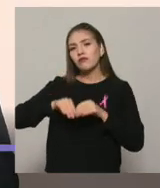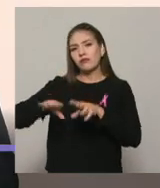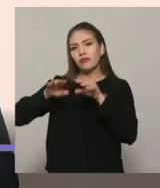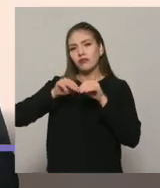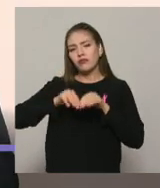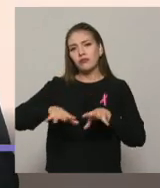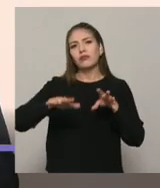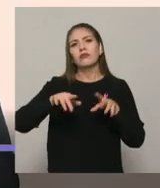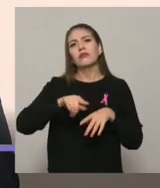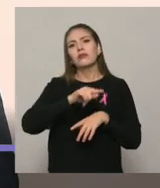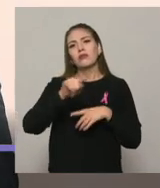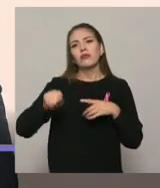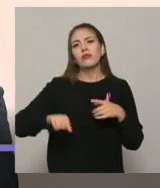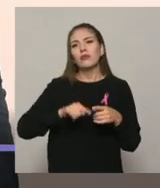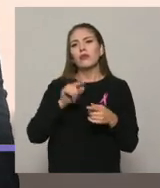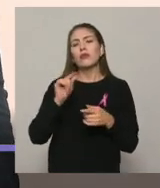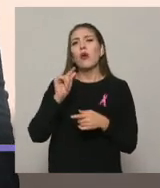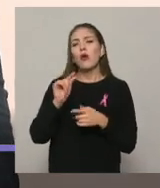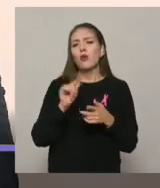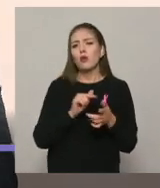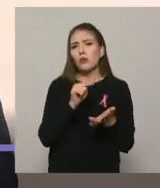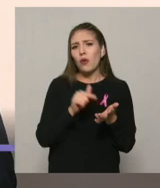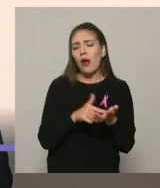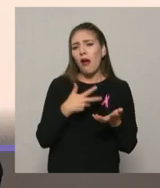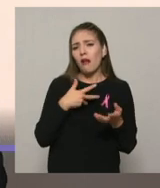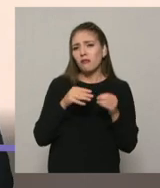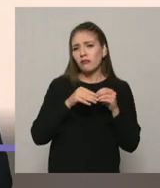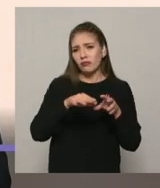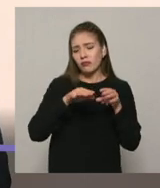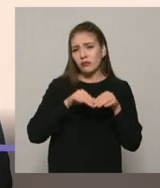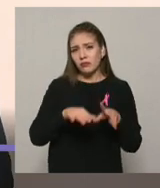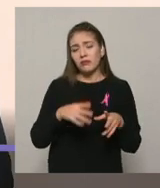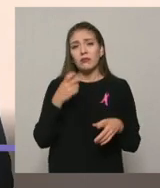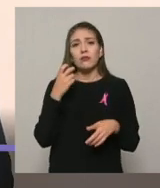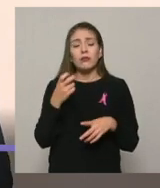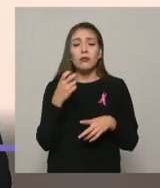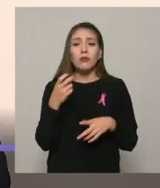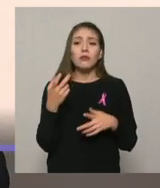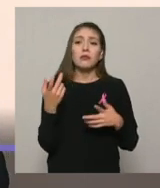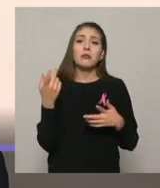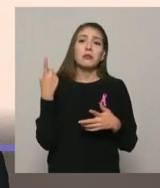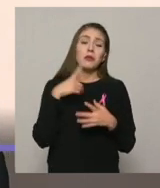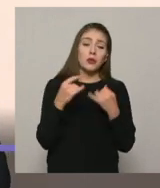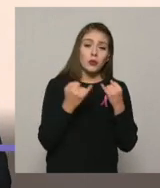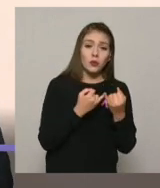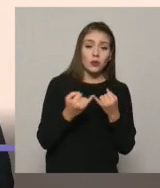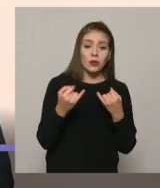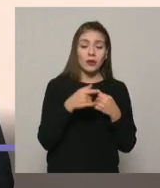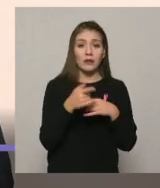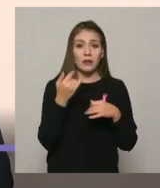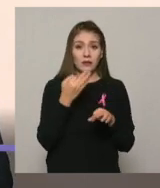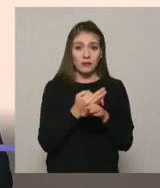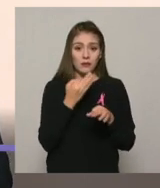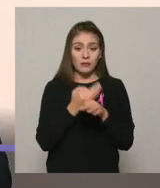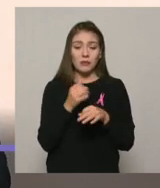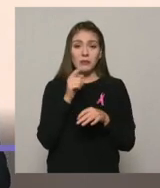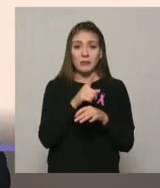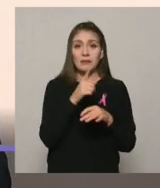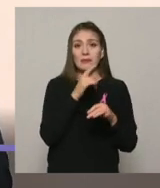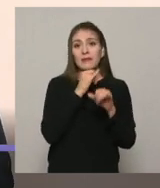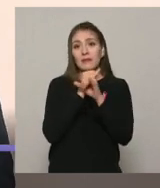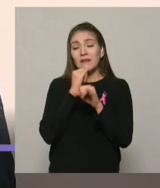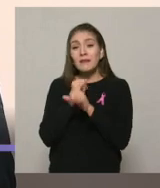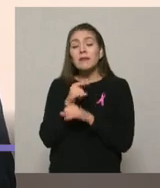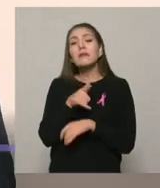espacios que tienen los medios de comunicación. Afortunadamente, los medios digitales tienen mucho más espacio, tienen mucho